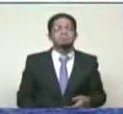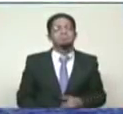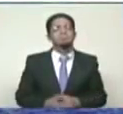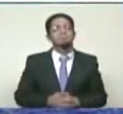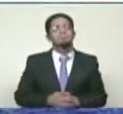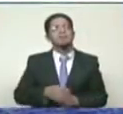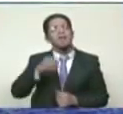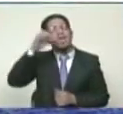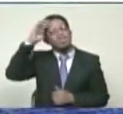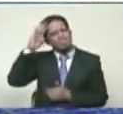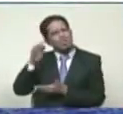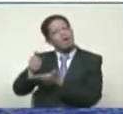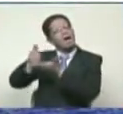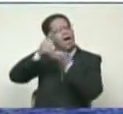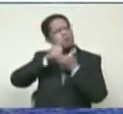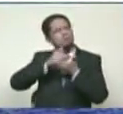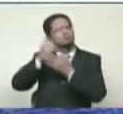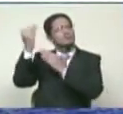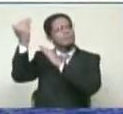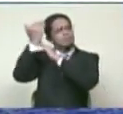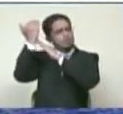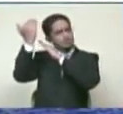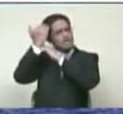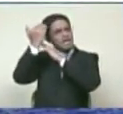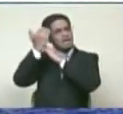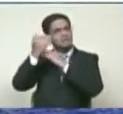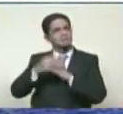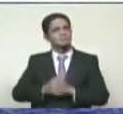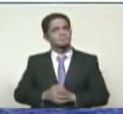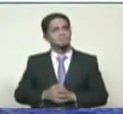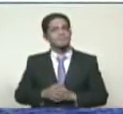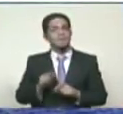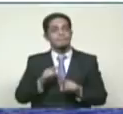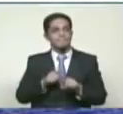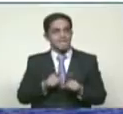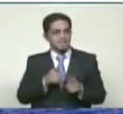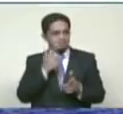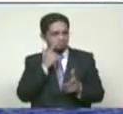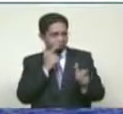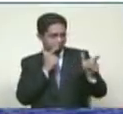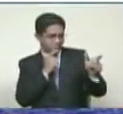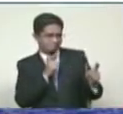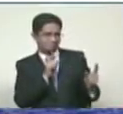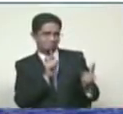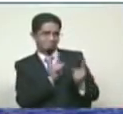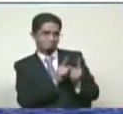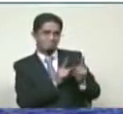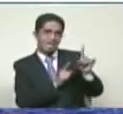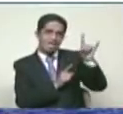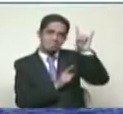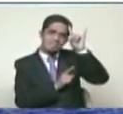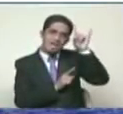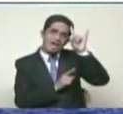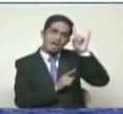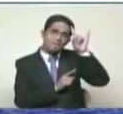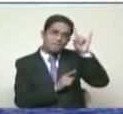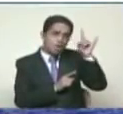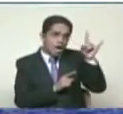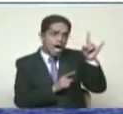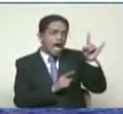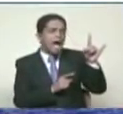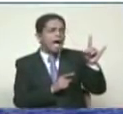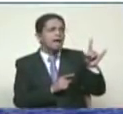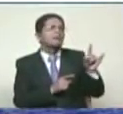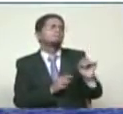y proteja. Pero si con el diablo mismo hay que hablar, por la paz y la prosperidad de